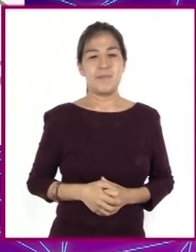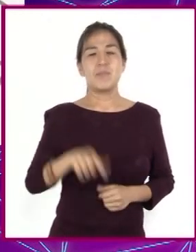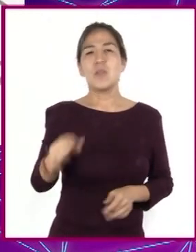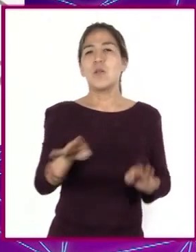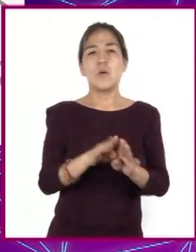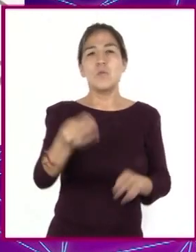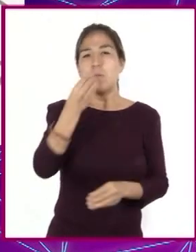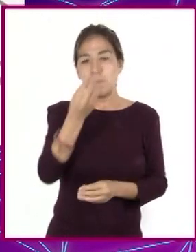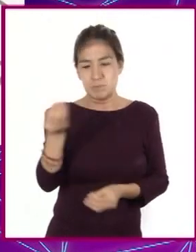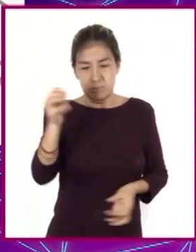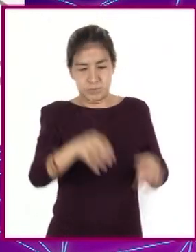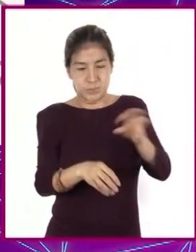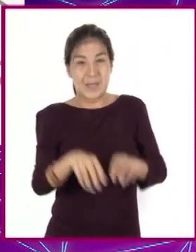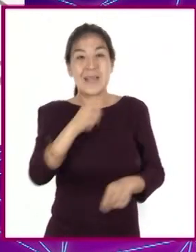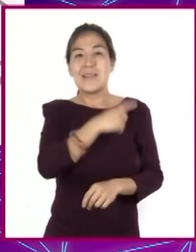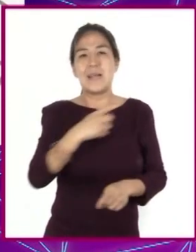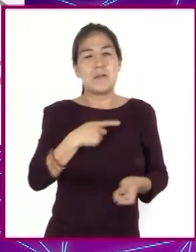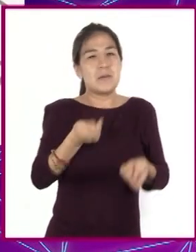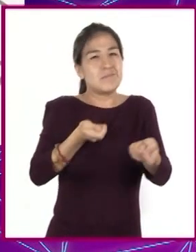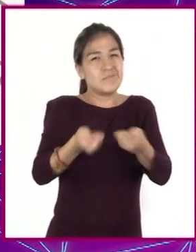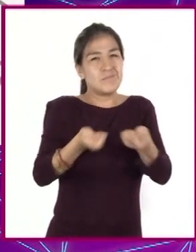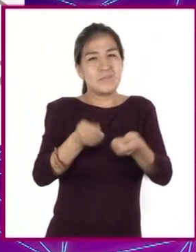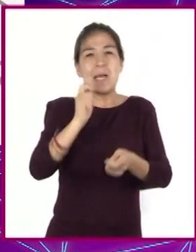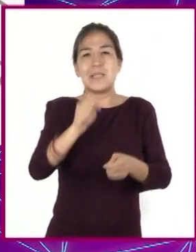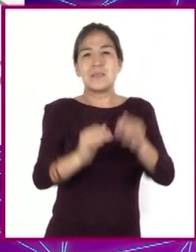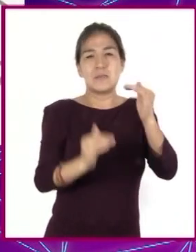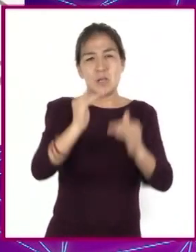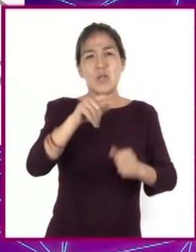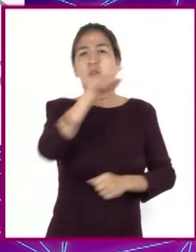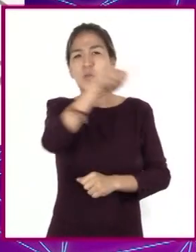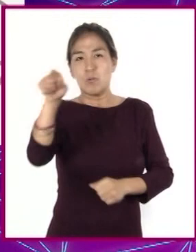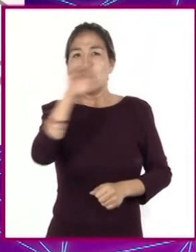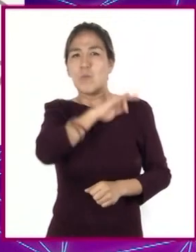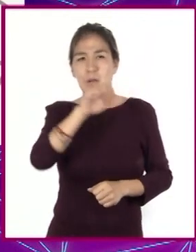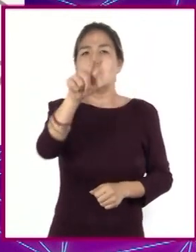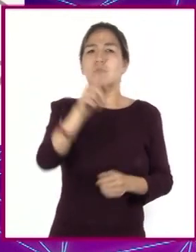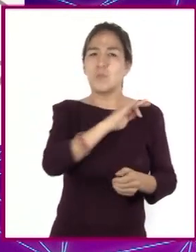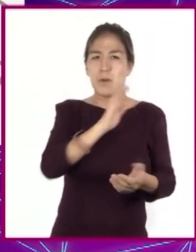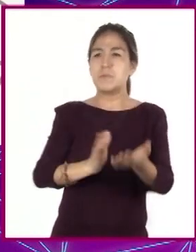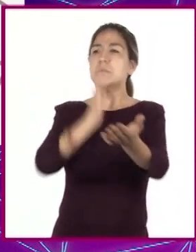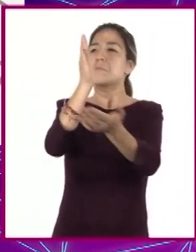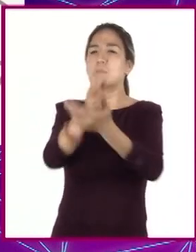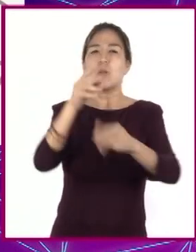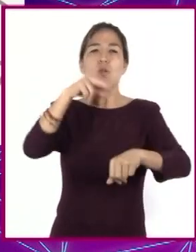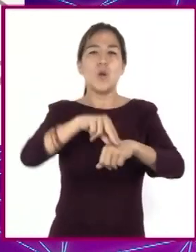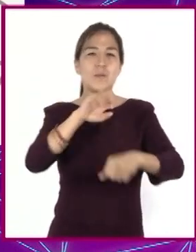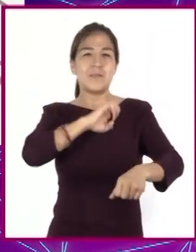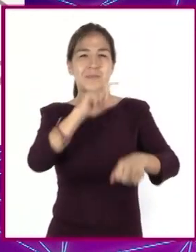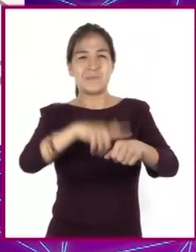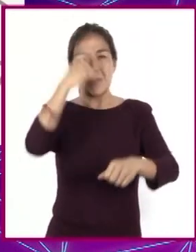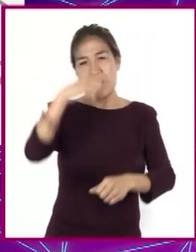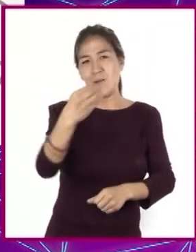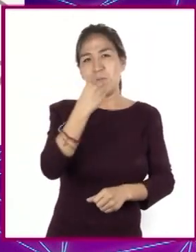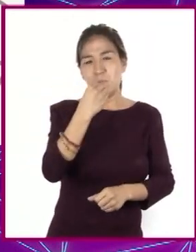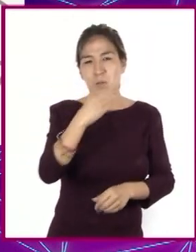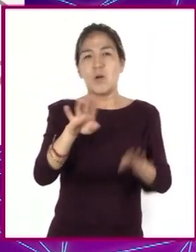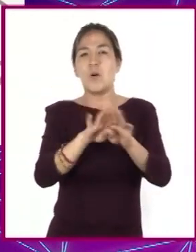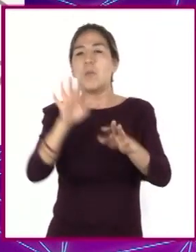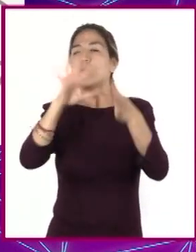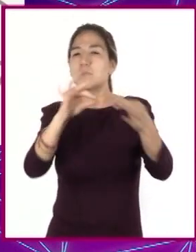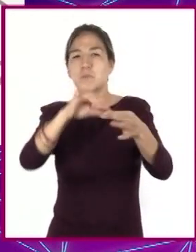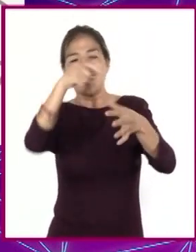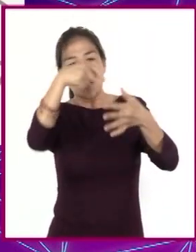dichos alimentos debe de ser equilibrada. Si les es posible, acudan con un especialista para que les indique la cantidad